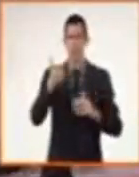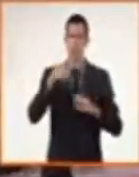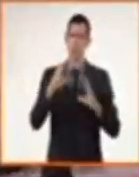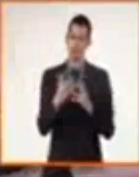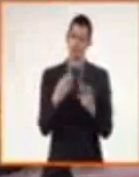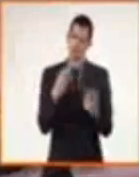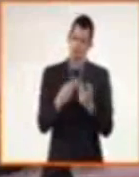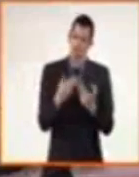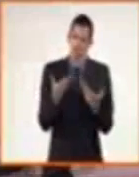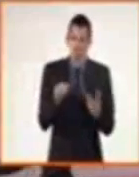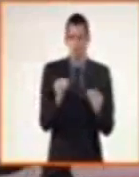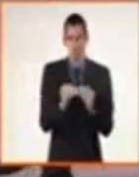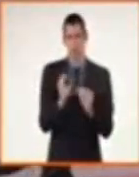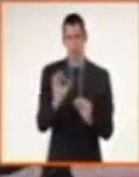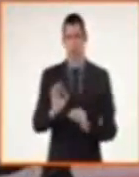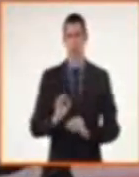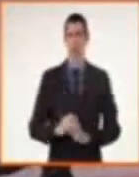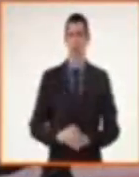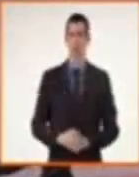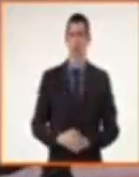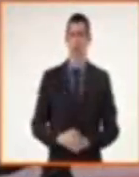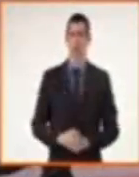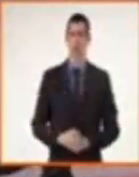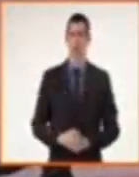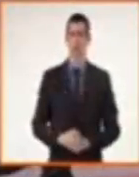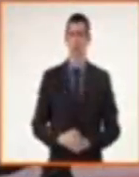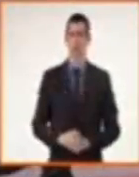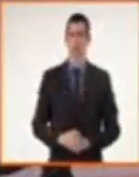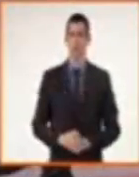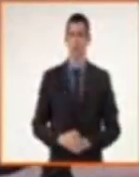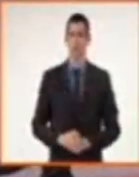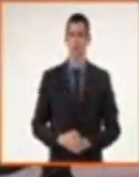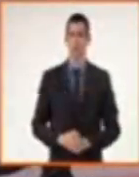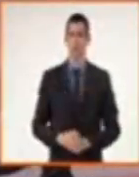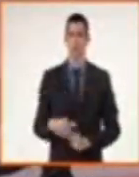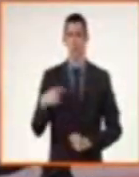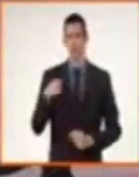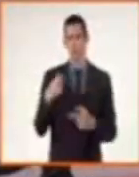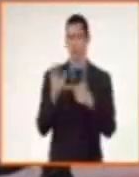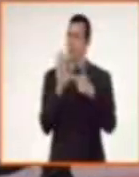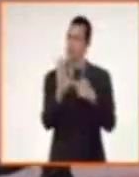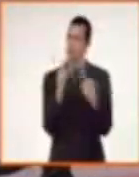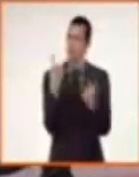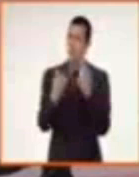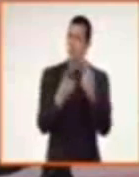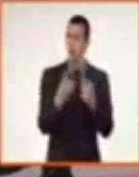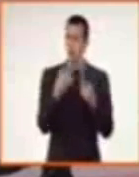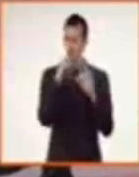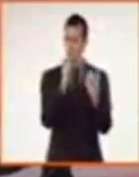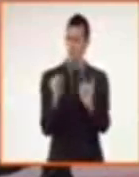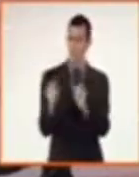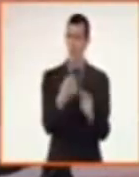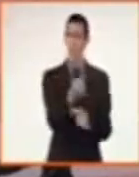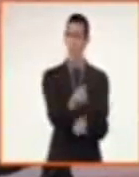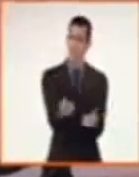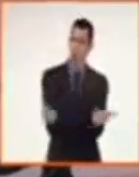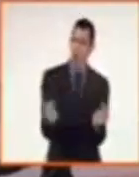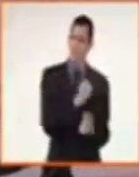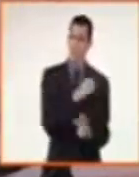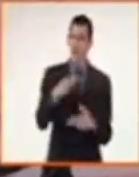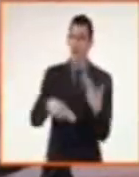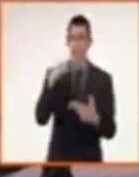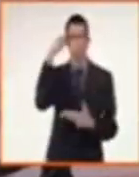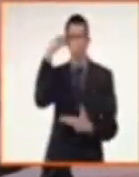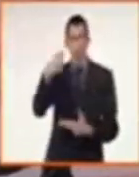de estas elecciones y que evidentemente pueden haber atrapado incautos o atraído a quienes piensan igual que el